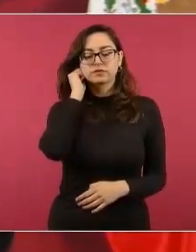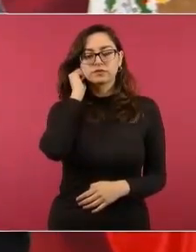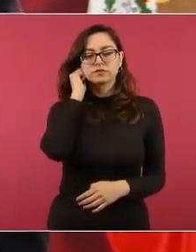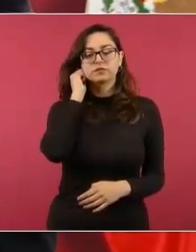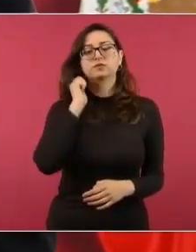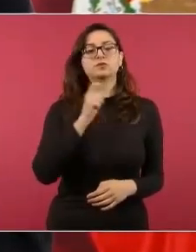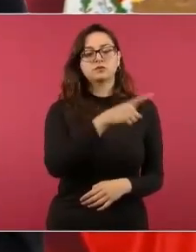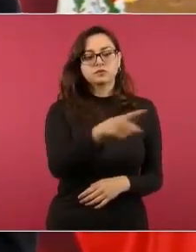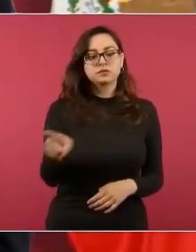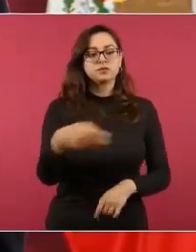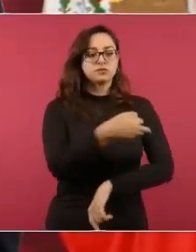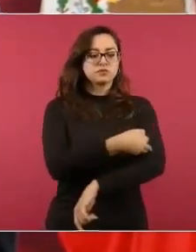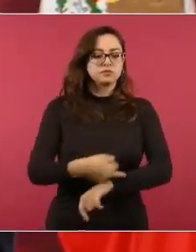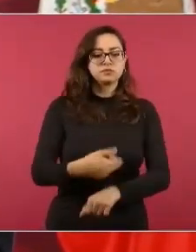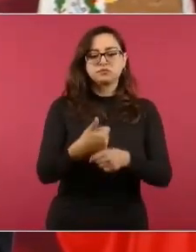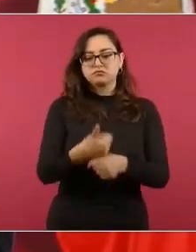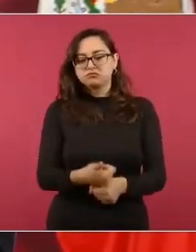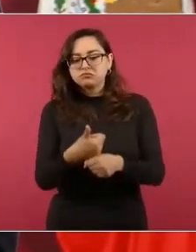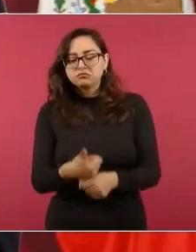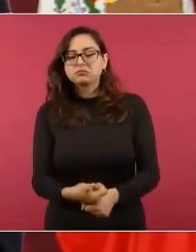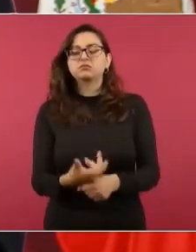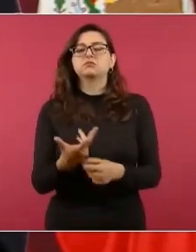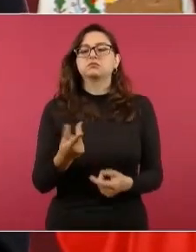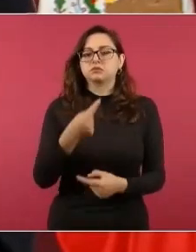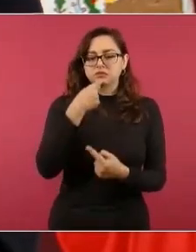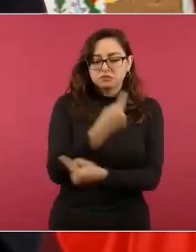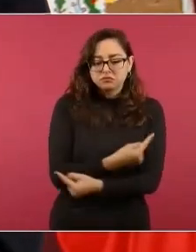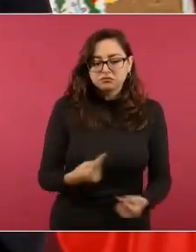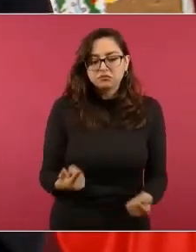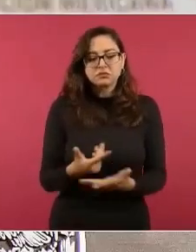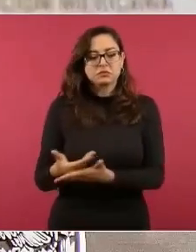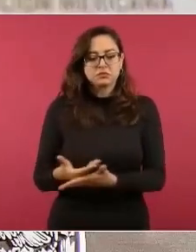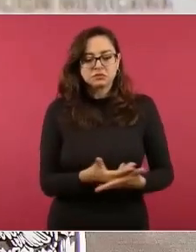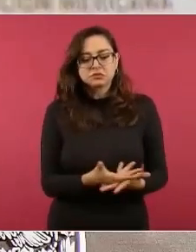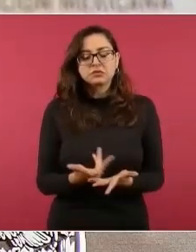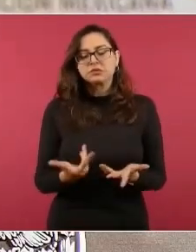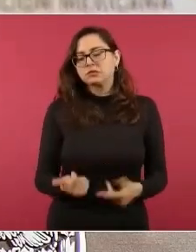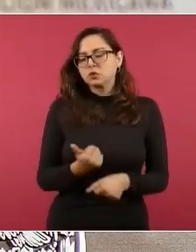familias de los niños, de los bebés.